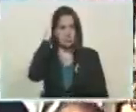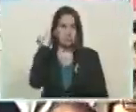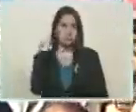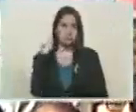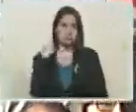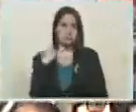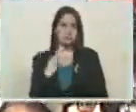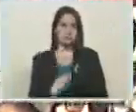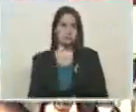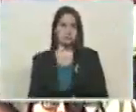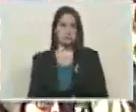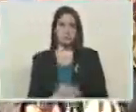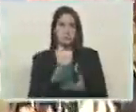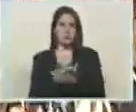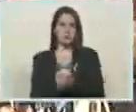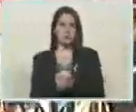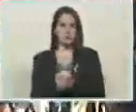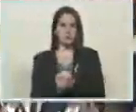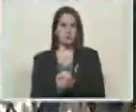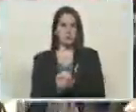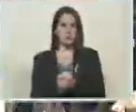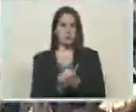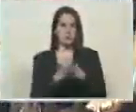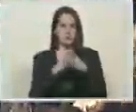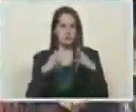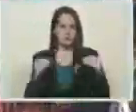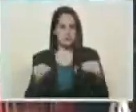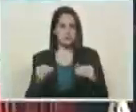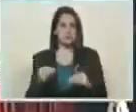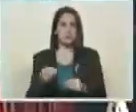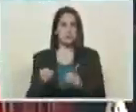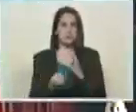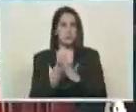compañeros y compañeras, Flor